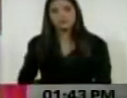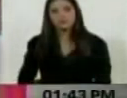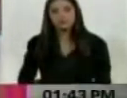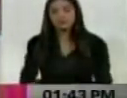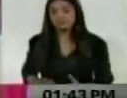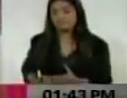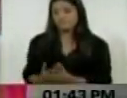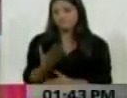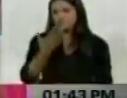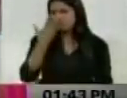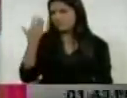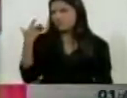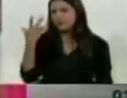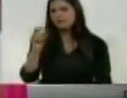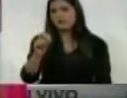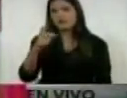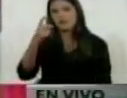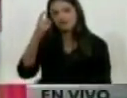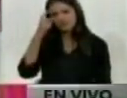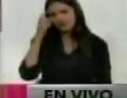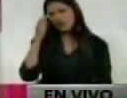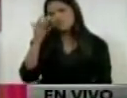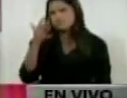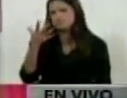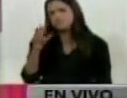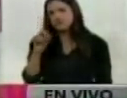lanzamos hace 30 días, un poco menos,